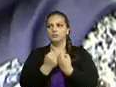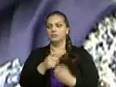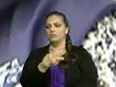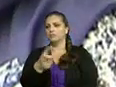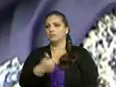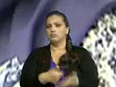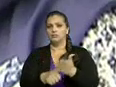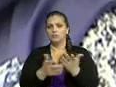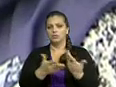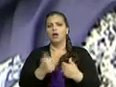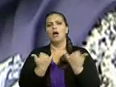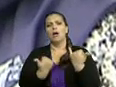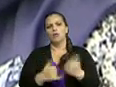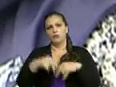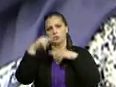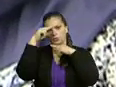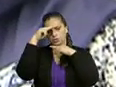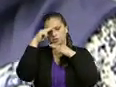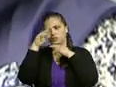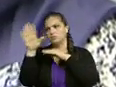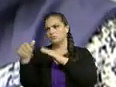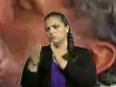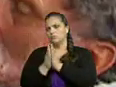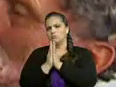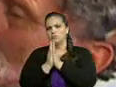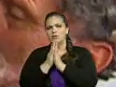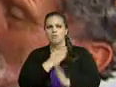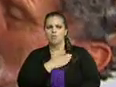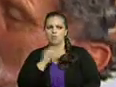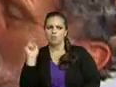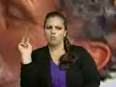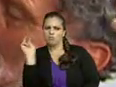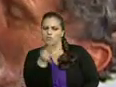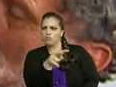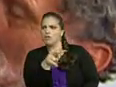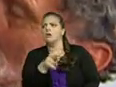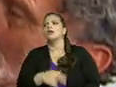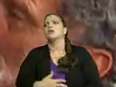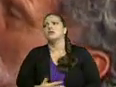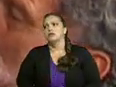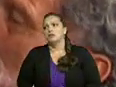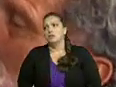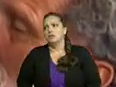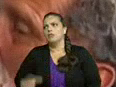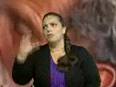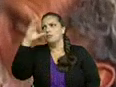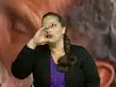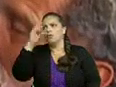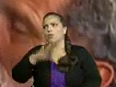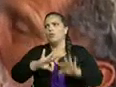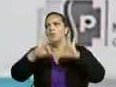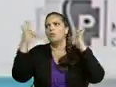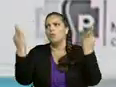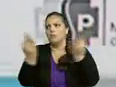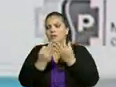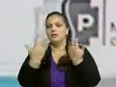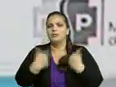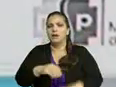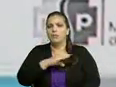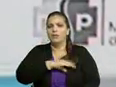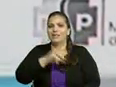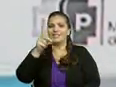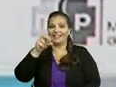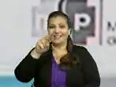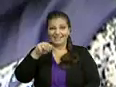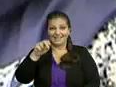los medios de comunicación, buscamos el registro civil y lo primero que hacemos es con la DINASEC. Reportamos el caso a la DINASEC, ellos nos dan los datos